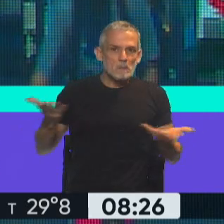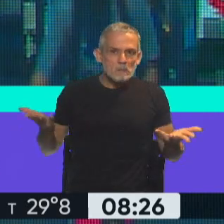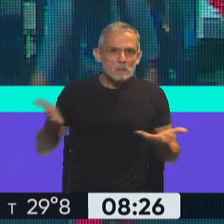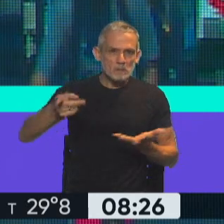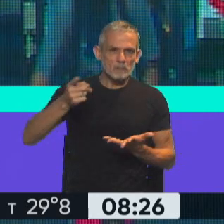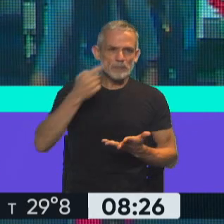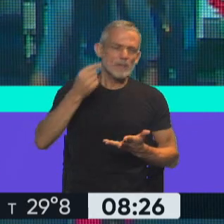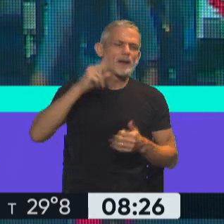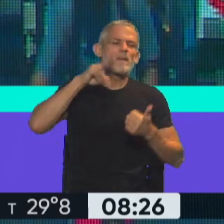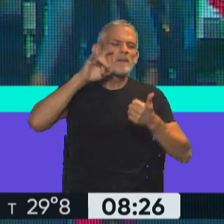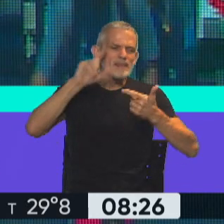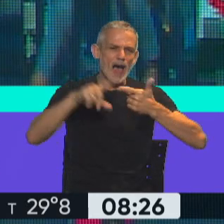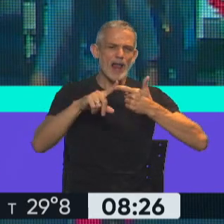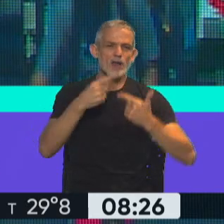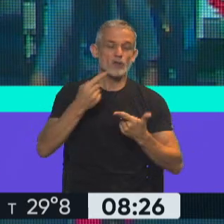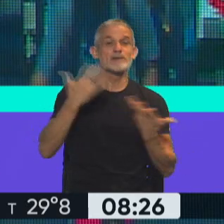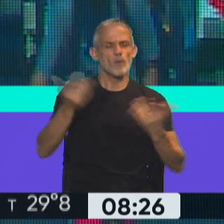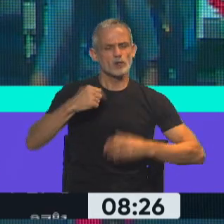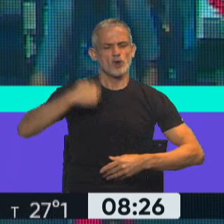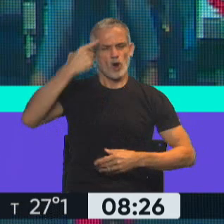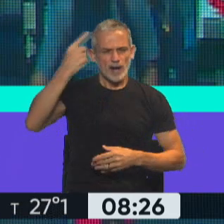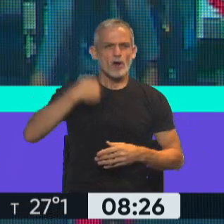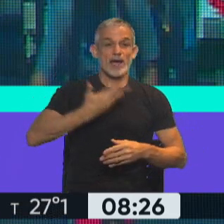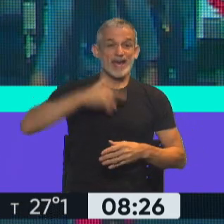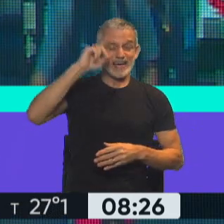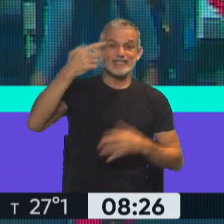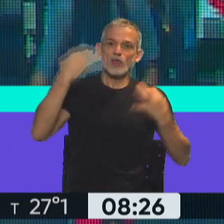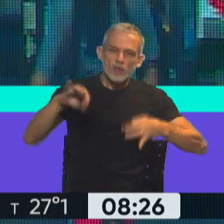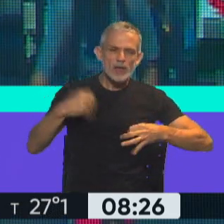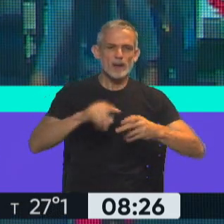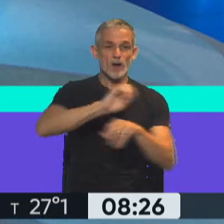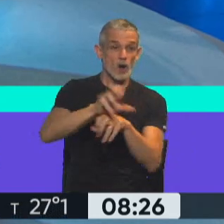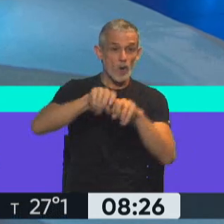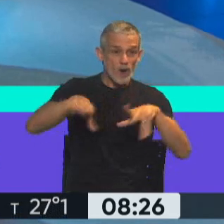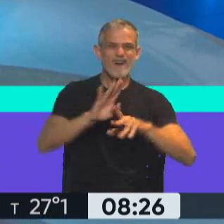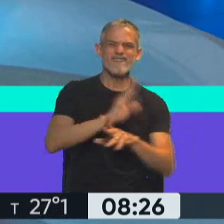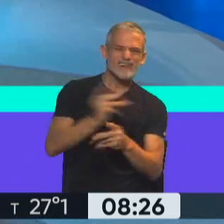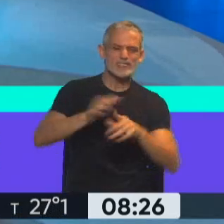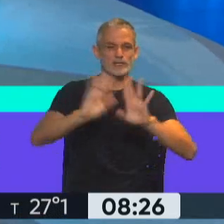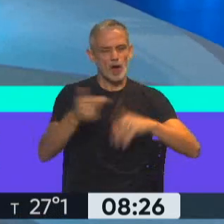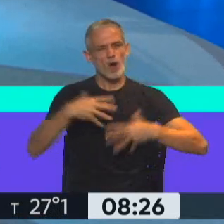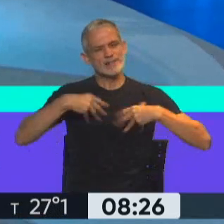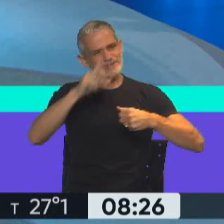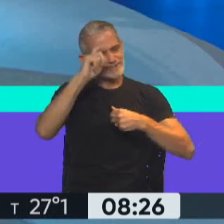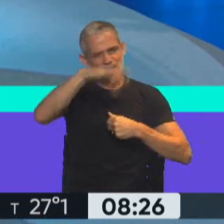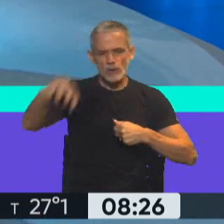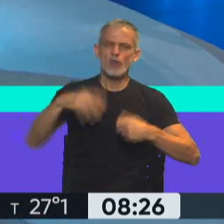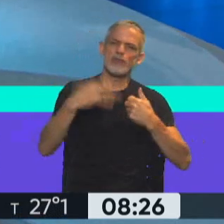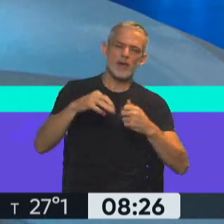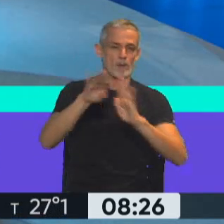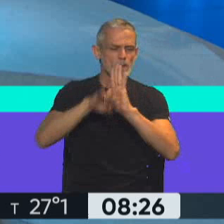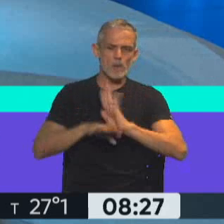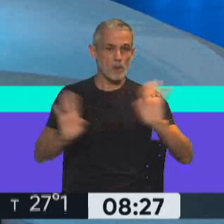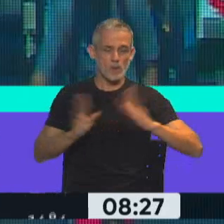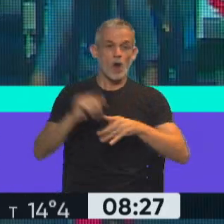puedes agarrar a Vidal, a cualquiera, y no te dice, bueno, yo creo que el Estado tiene que hacer esto en la pospandemia. Yo creo que con el sistema de salud hay que hacer esto. Yo creo que